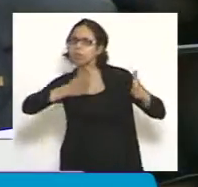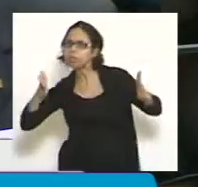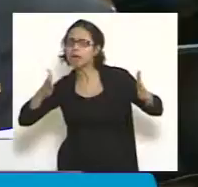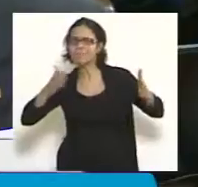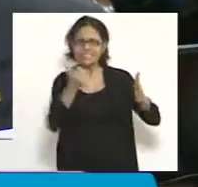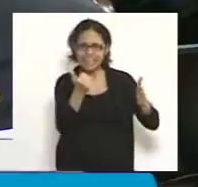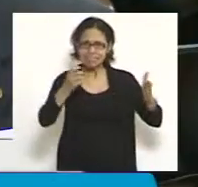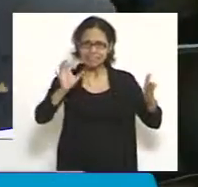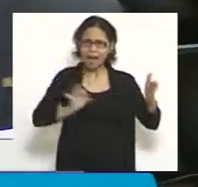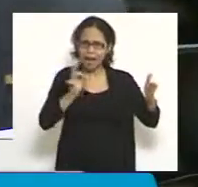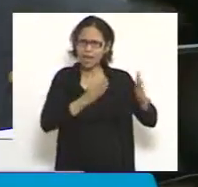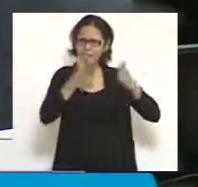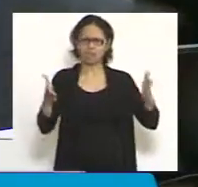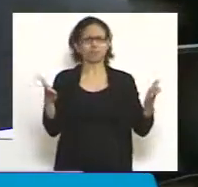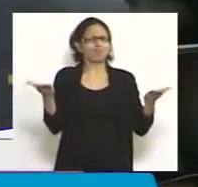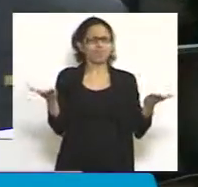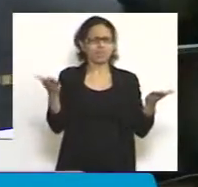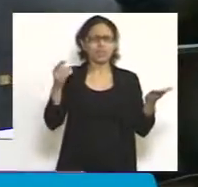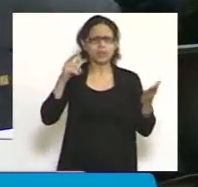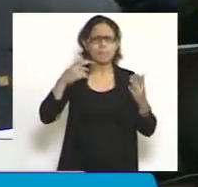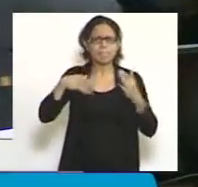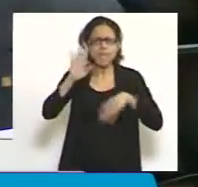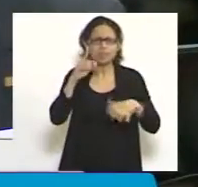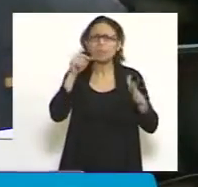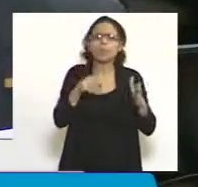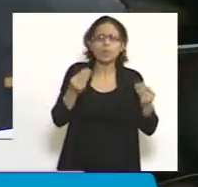absolutamente injustificada. Sobre todo, Presidenta, teniendo en